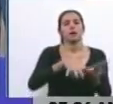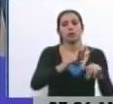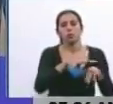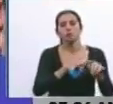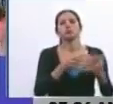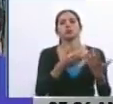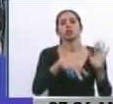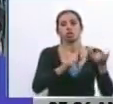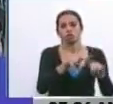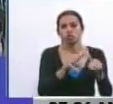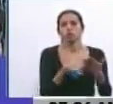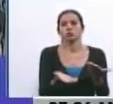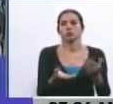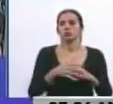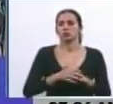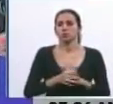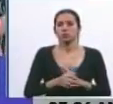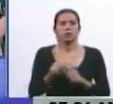privadas.